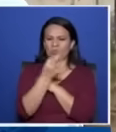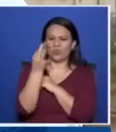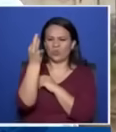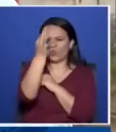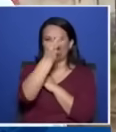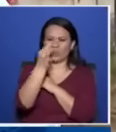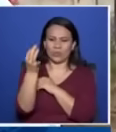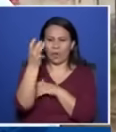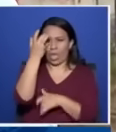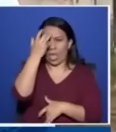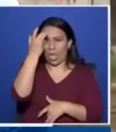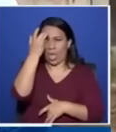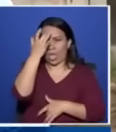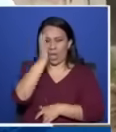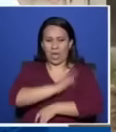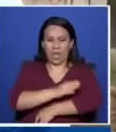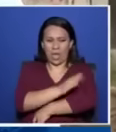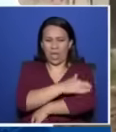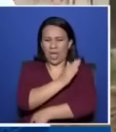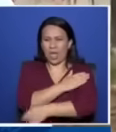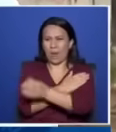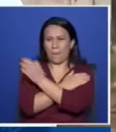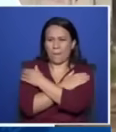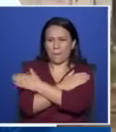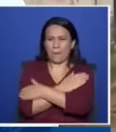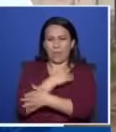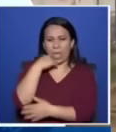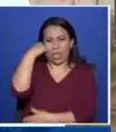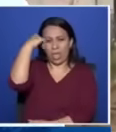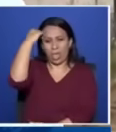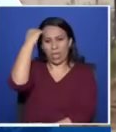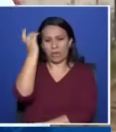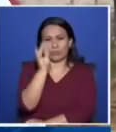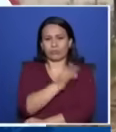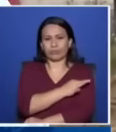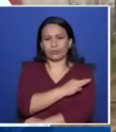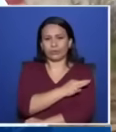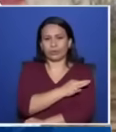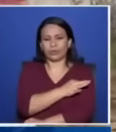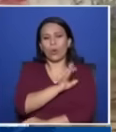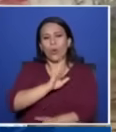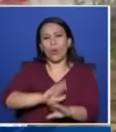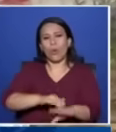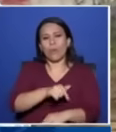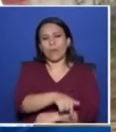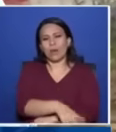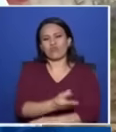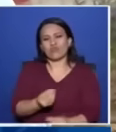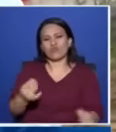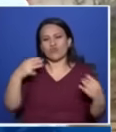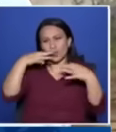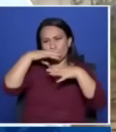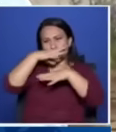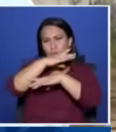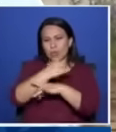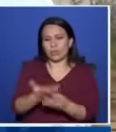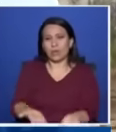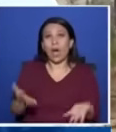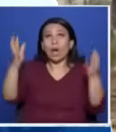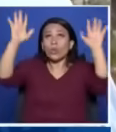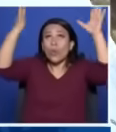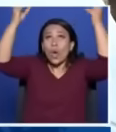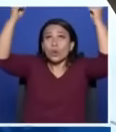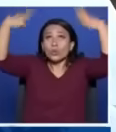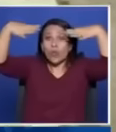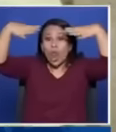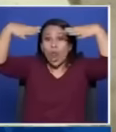ambiente. Incluso hay muchas enfermedades aquí relacionadas a lo que es el dengue, por todas esas epidemias. Y eso que ahorita está seca, mi Henry, nosotros